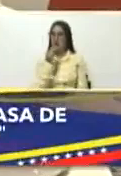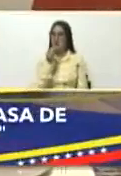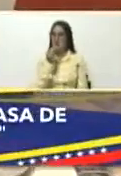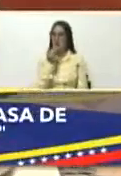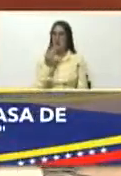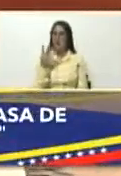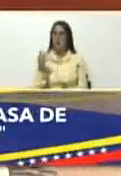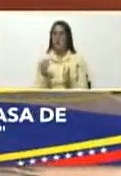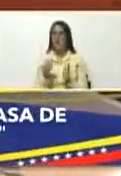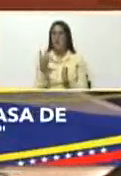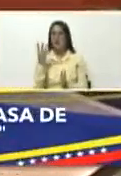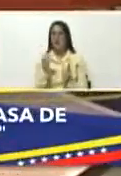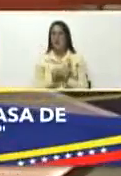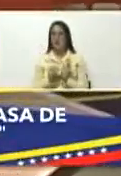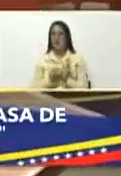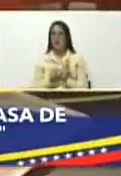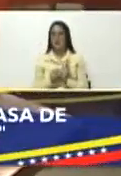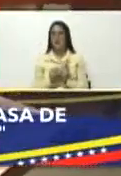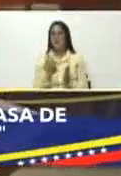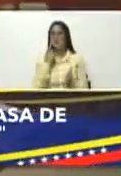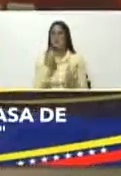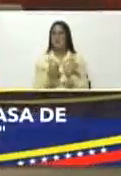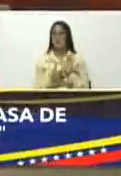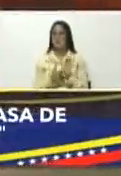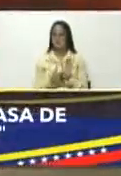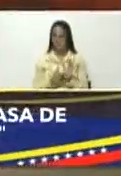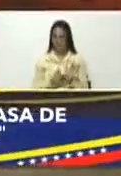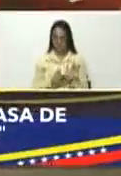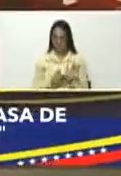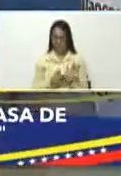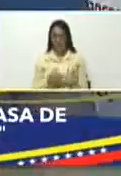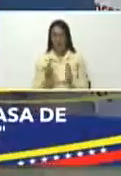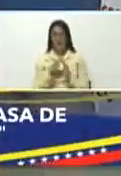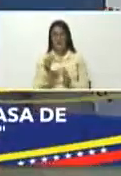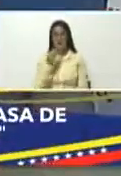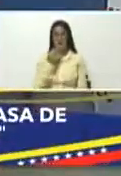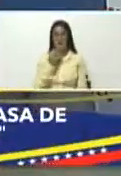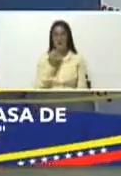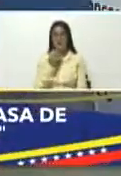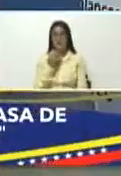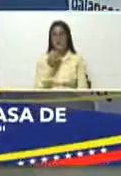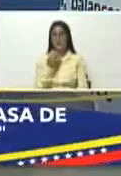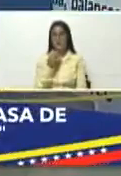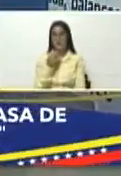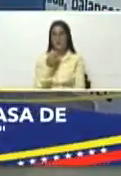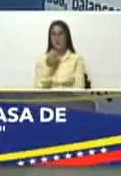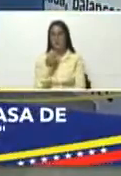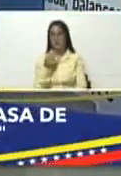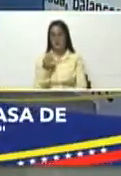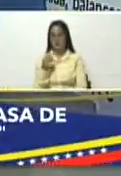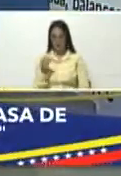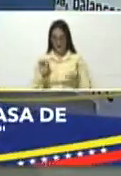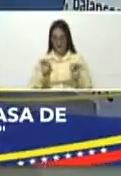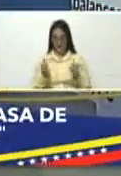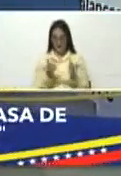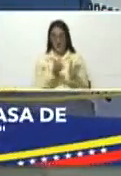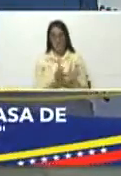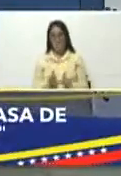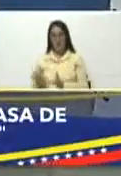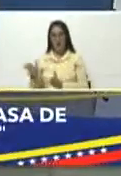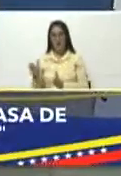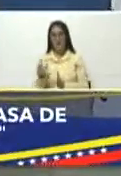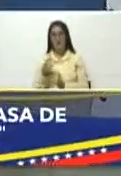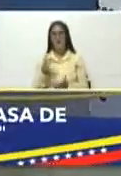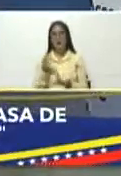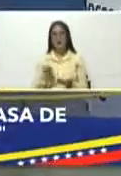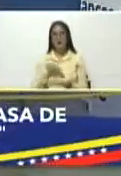4S. Y aquí podemos ver un ejemplo, como en esta casa de alimentación, hoy en día comedor escuela, vamos a dar inicio a un plan que tiene un alcance